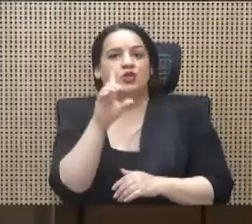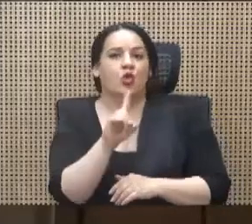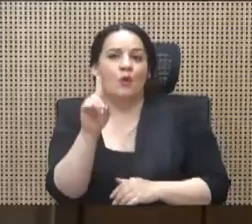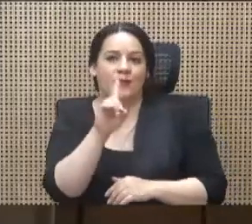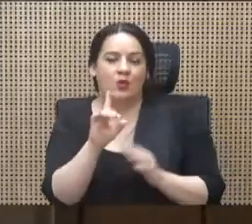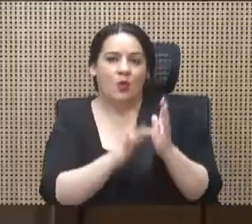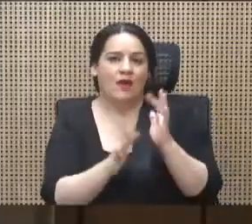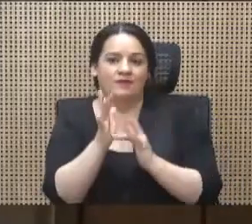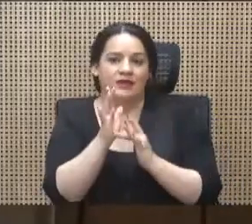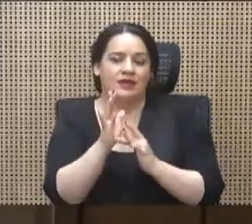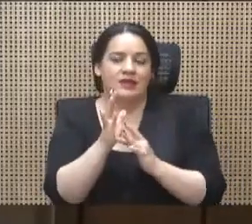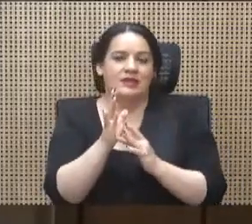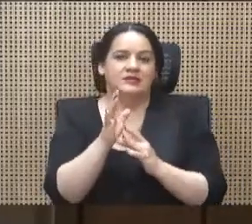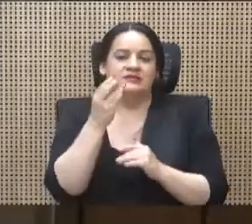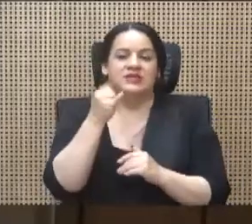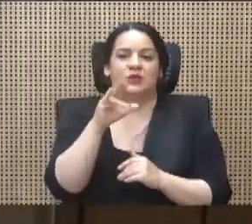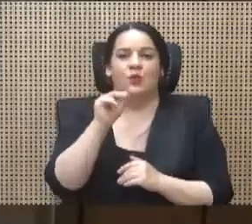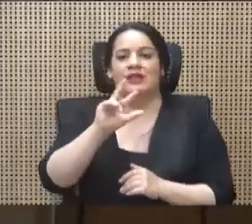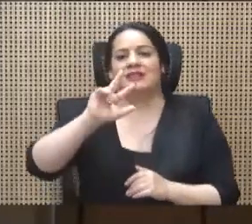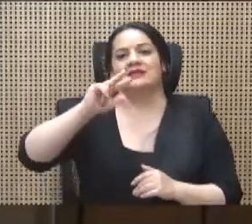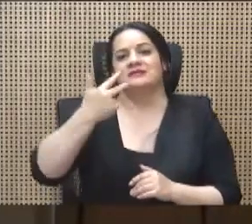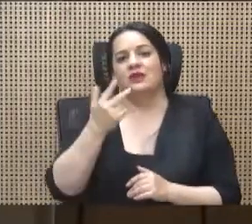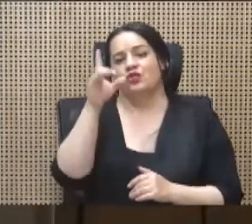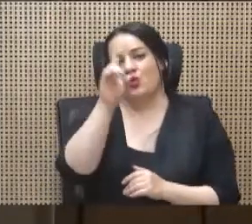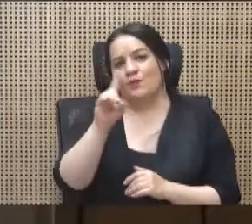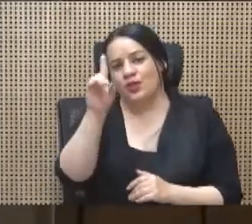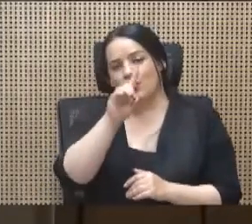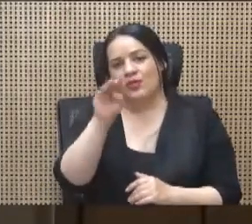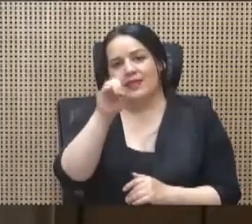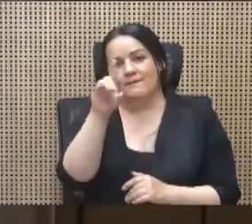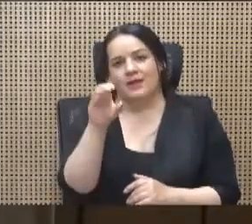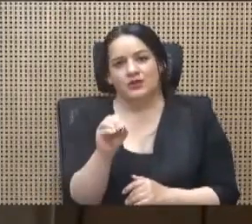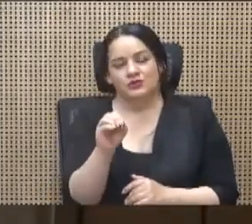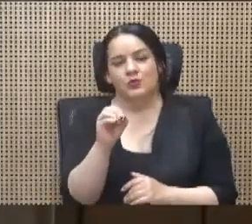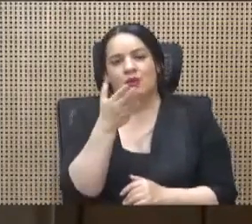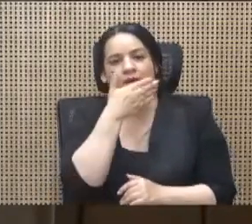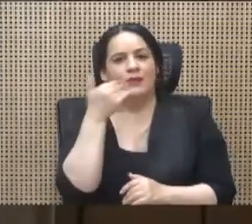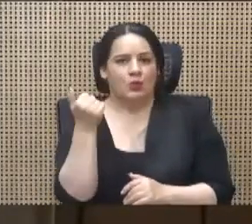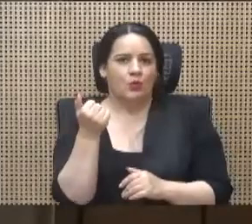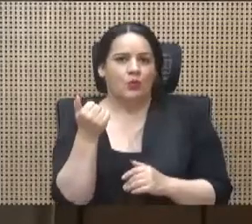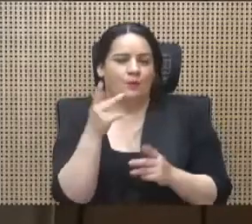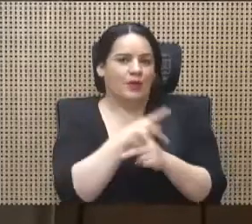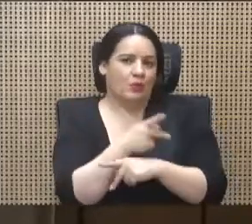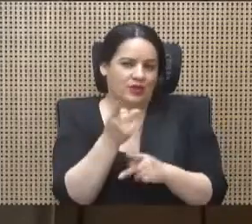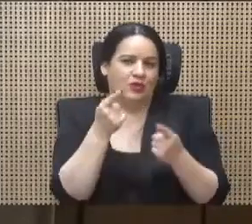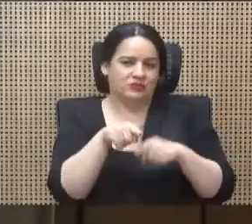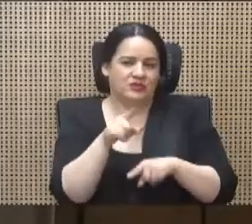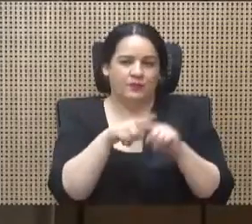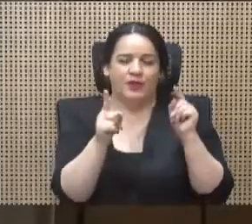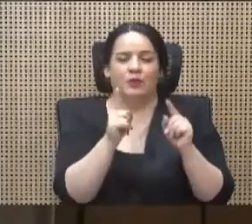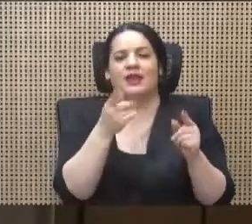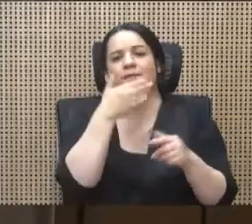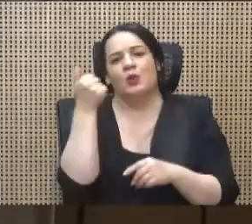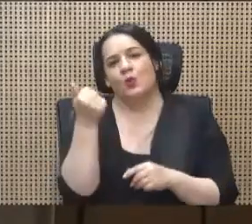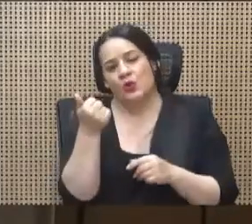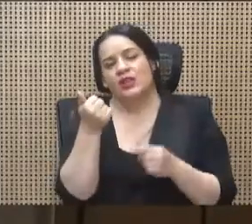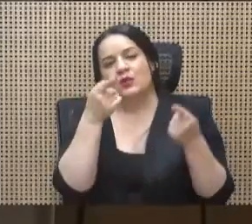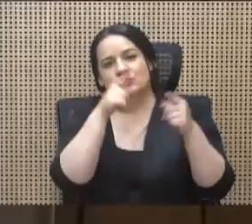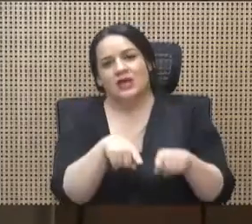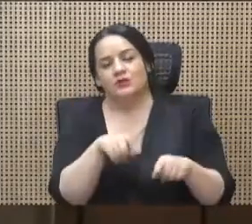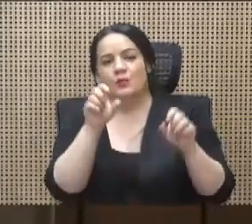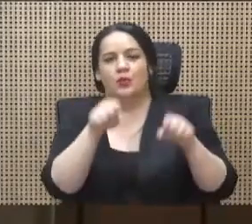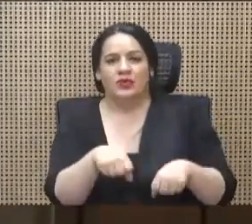dos semanas de adelante de adelanto Perdón en el peor de los casos en el mejor de los casos perfectamente podríamos estar votando el segundo